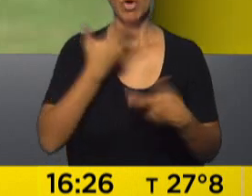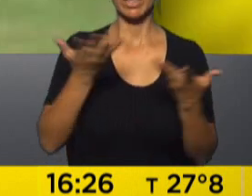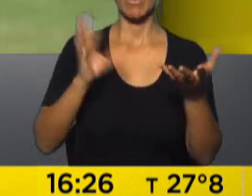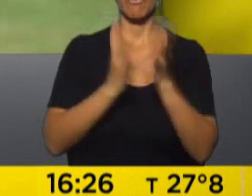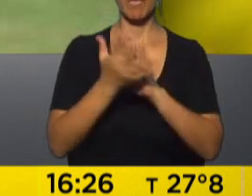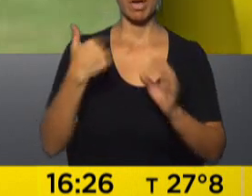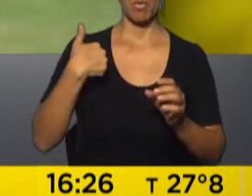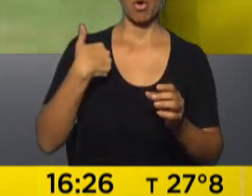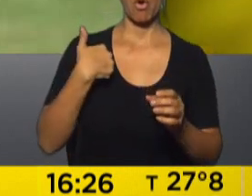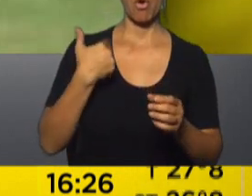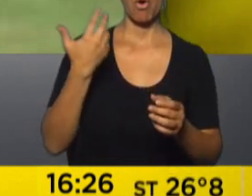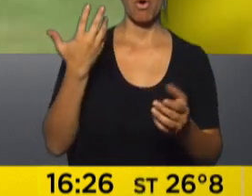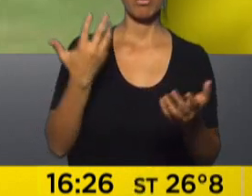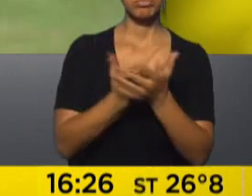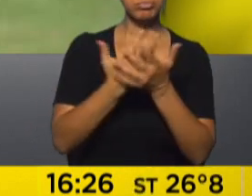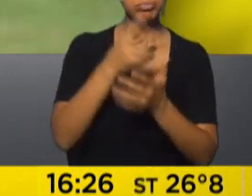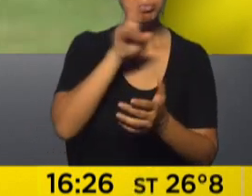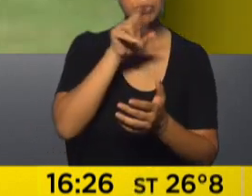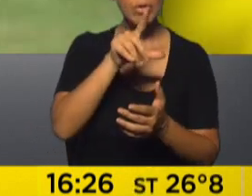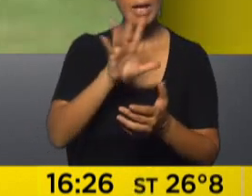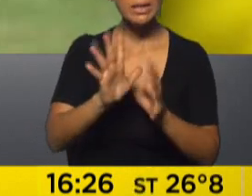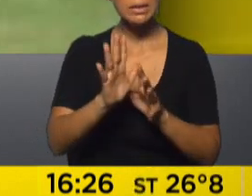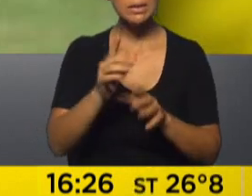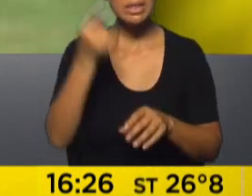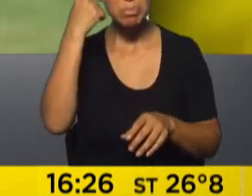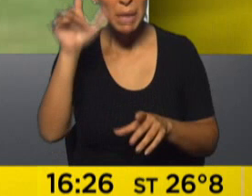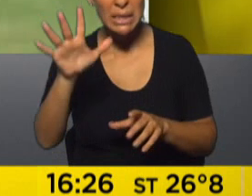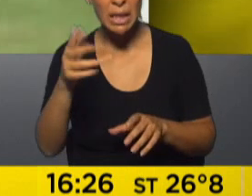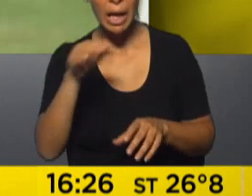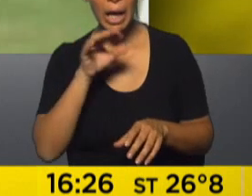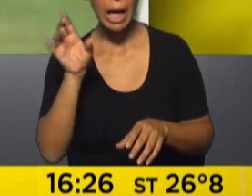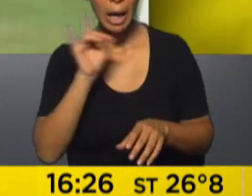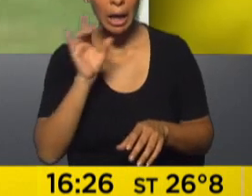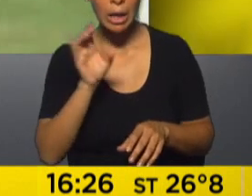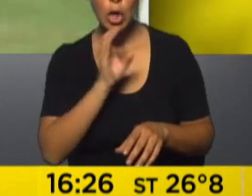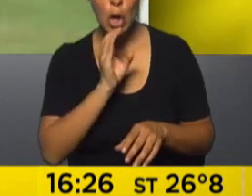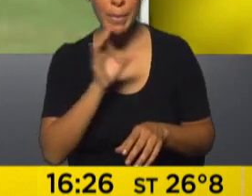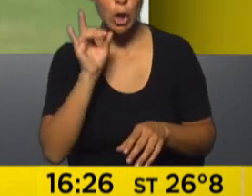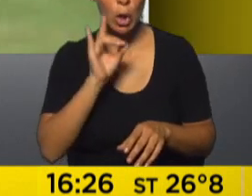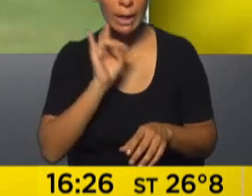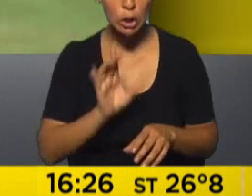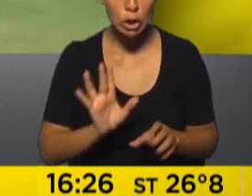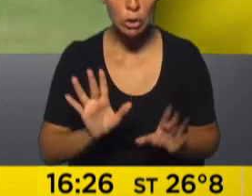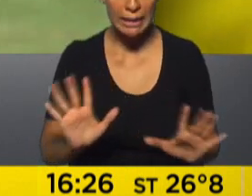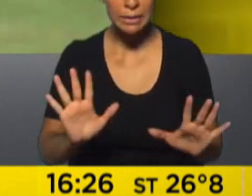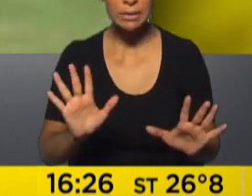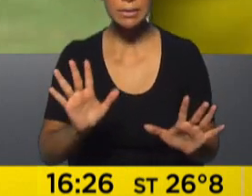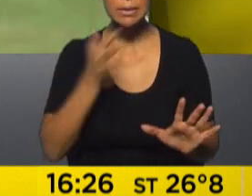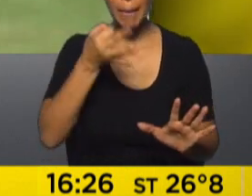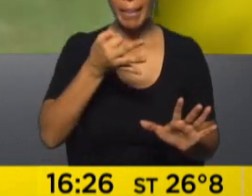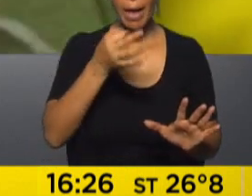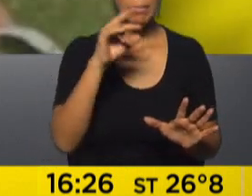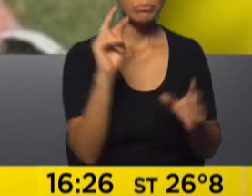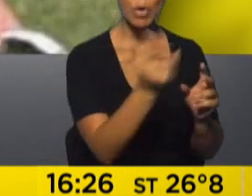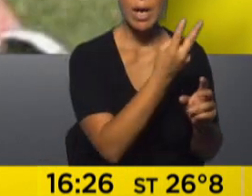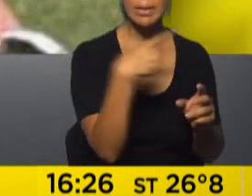de género, a él le pareció algo gracioso. Algo que es una tragedia para muchos